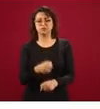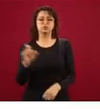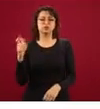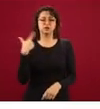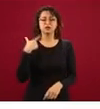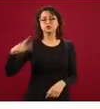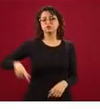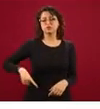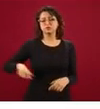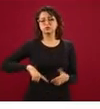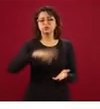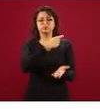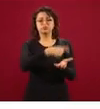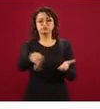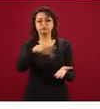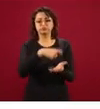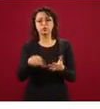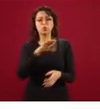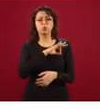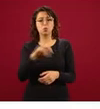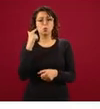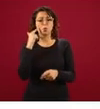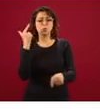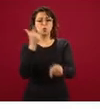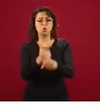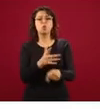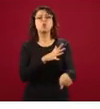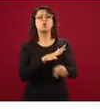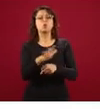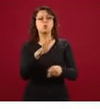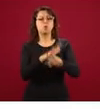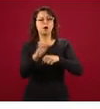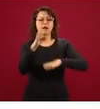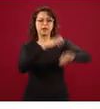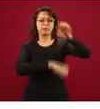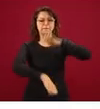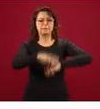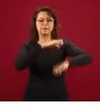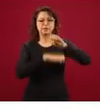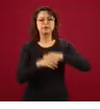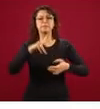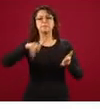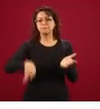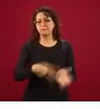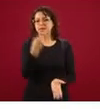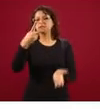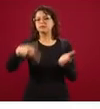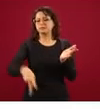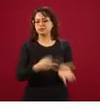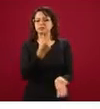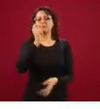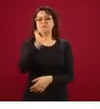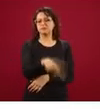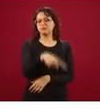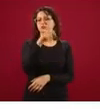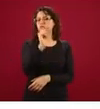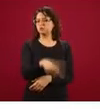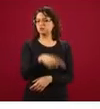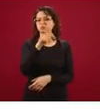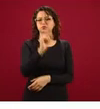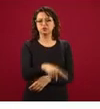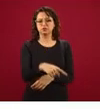insumos, y se identifican claramente cuáles son las empresas que progresivamente fueron concentrando este